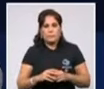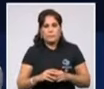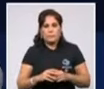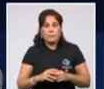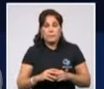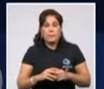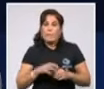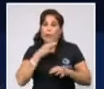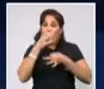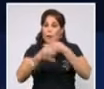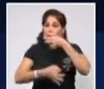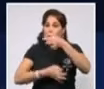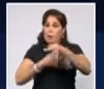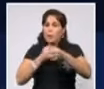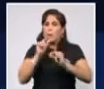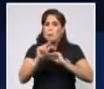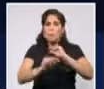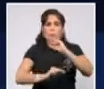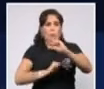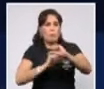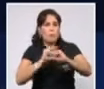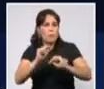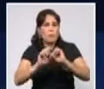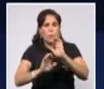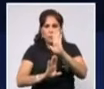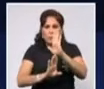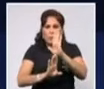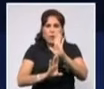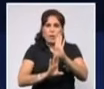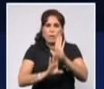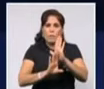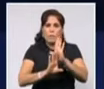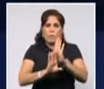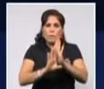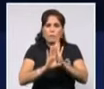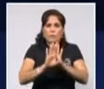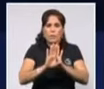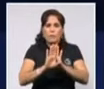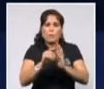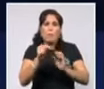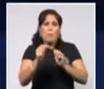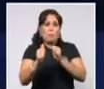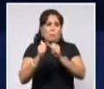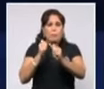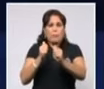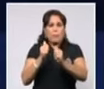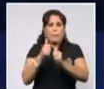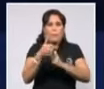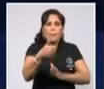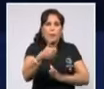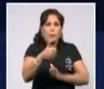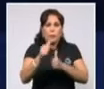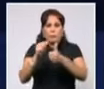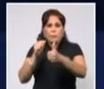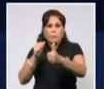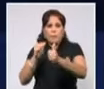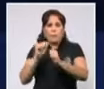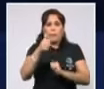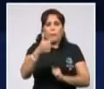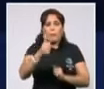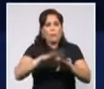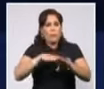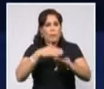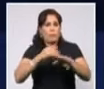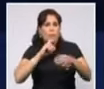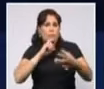Decir que fue evolucionando de una forma tórpida, fue teniendo un grupo de complicaciones,